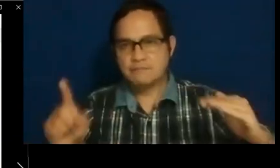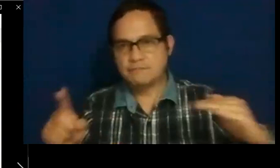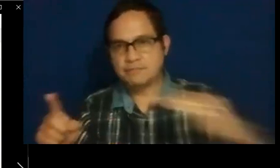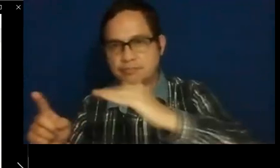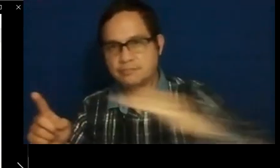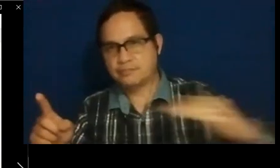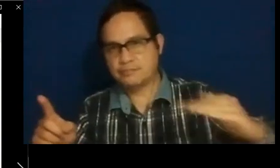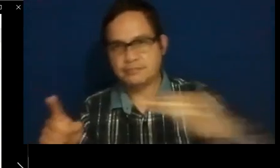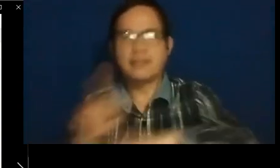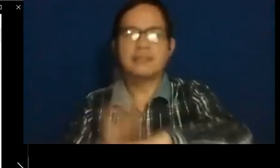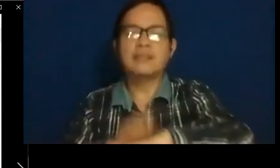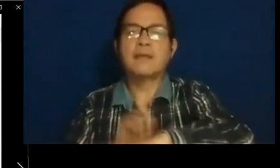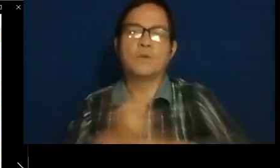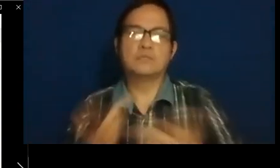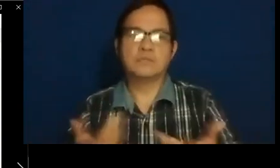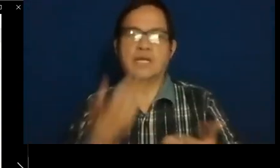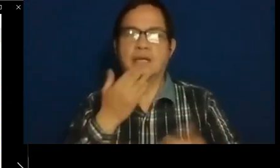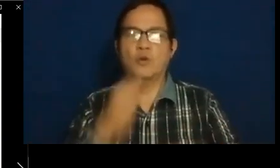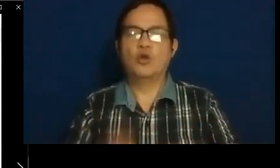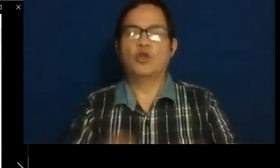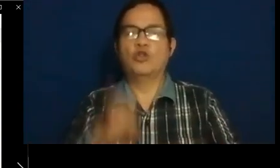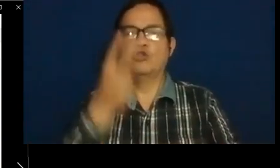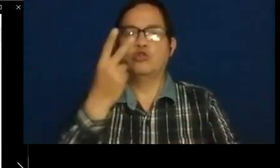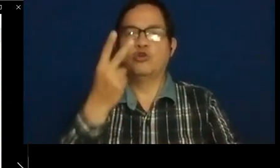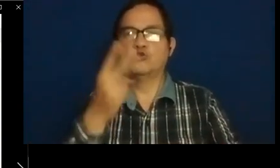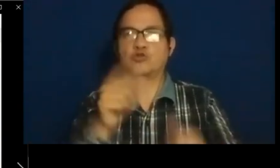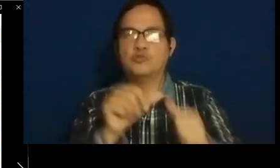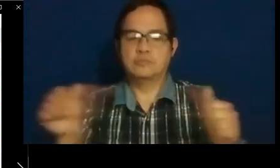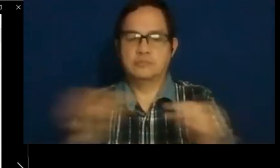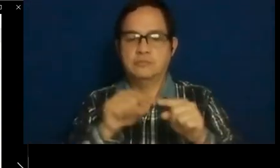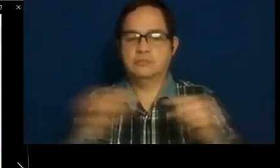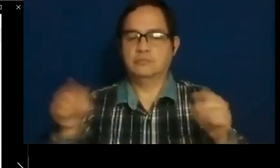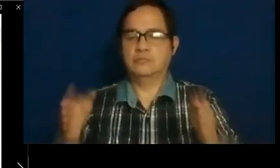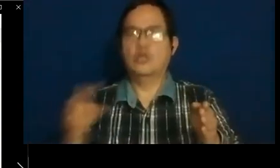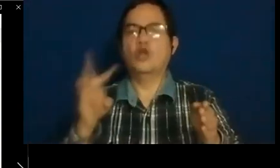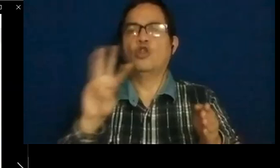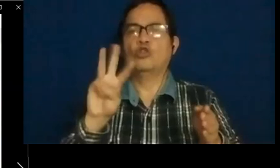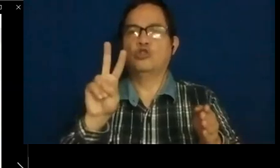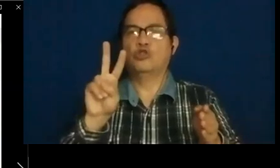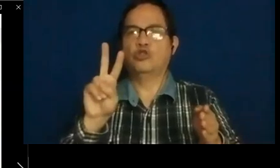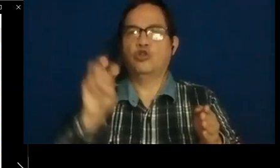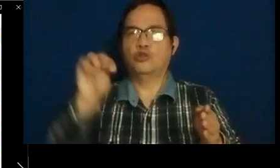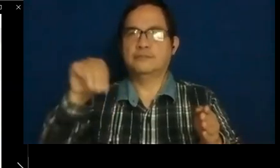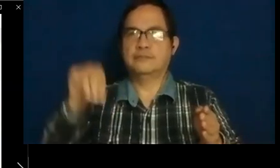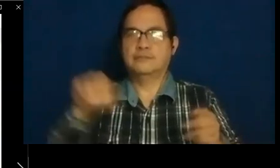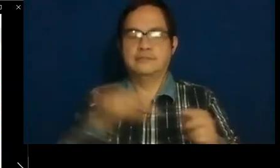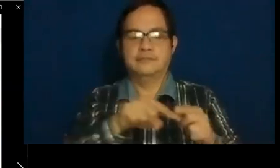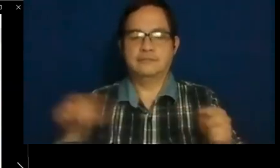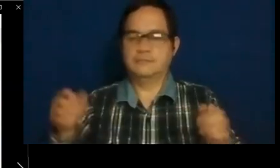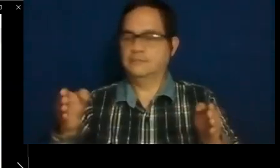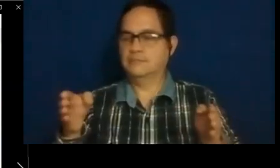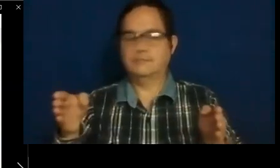o menos tiempo. O sea, mientras que él recorre 2 metros, te va a dar un tiempo. Pero si yo cambio la disposición para que se mueva